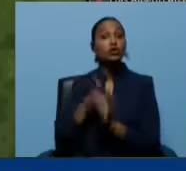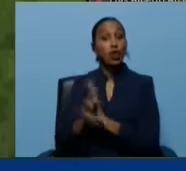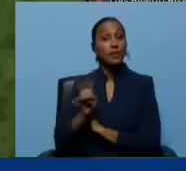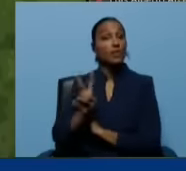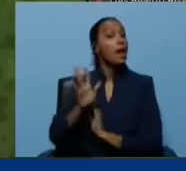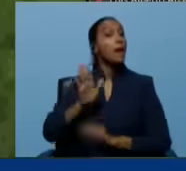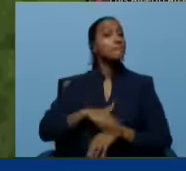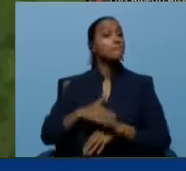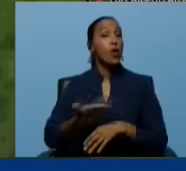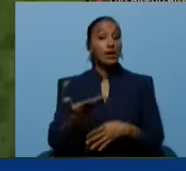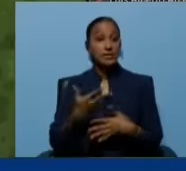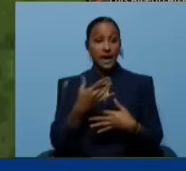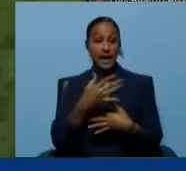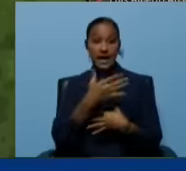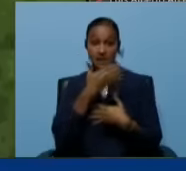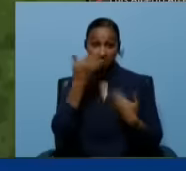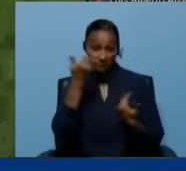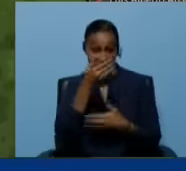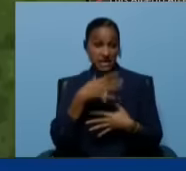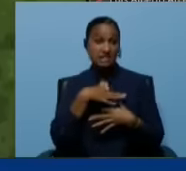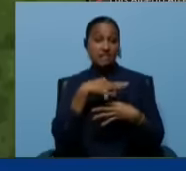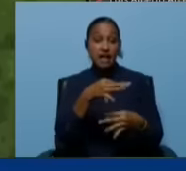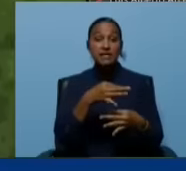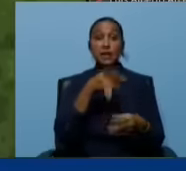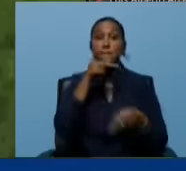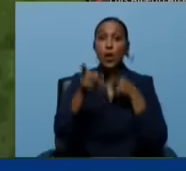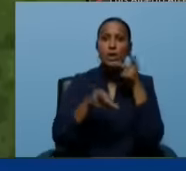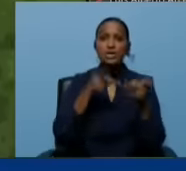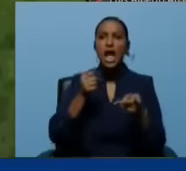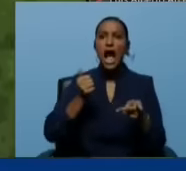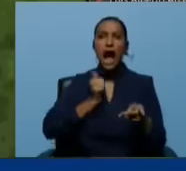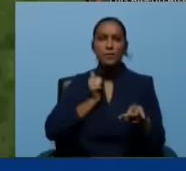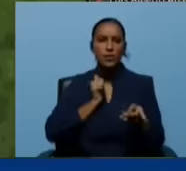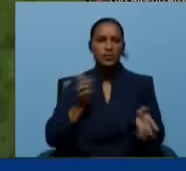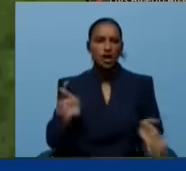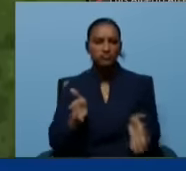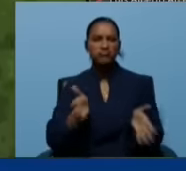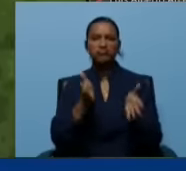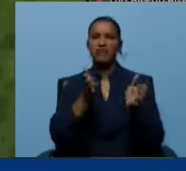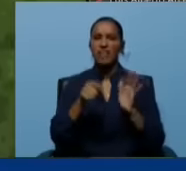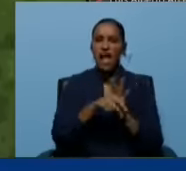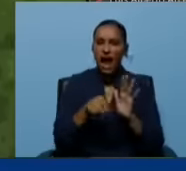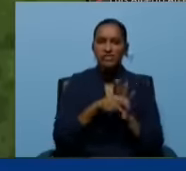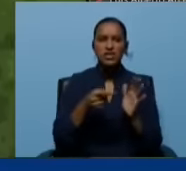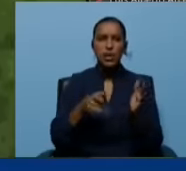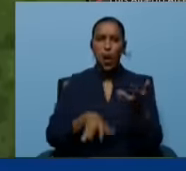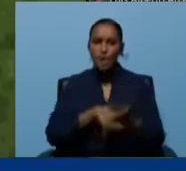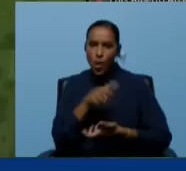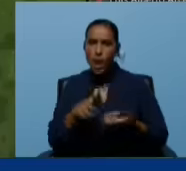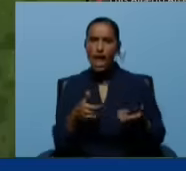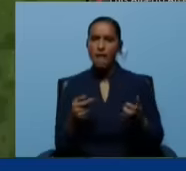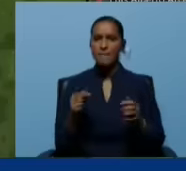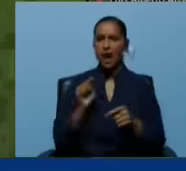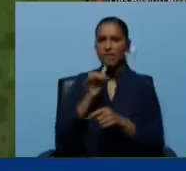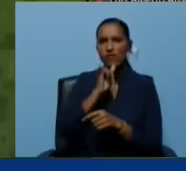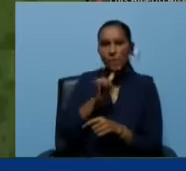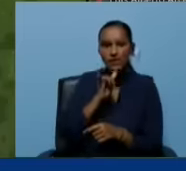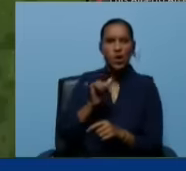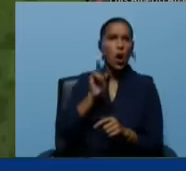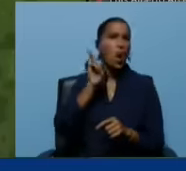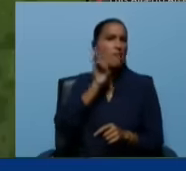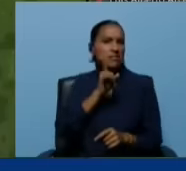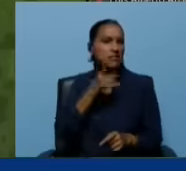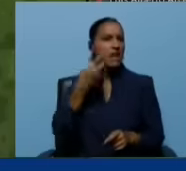políticos, exacerban, promueven y estimulan la desestabilización, son los mismos que sin